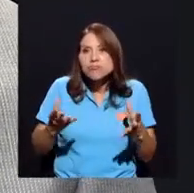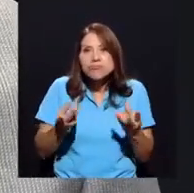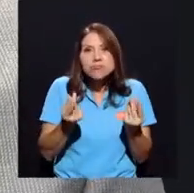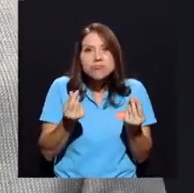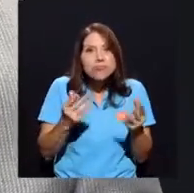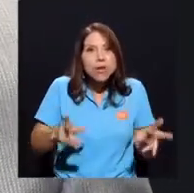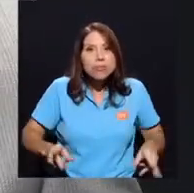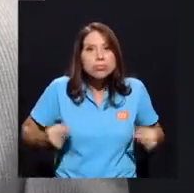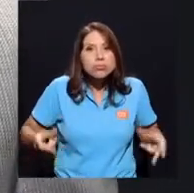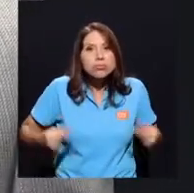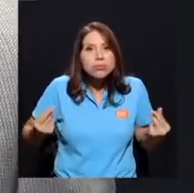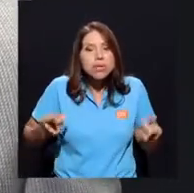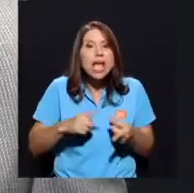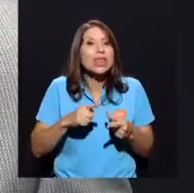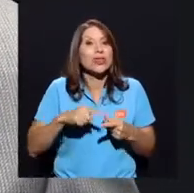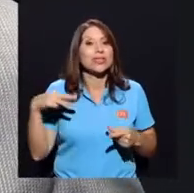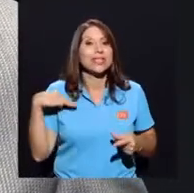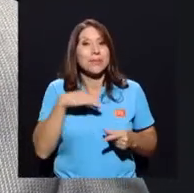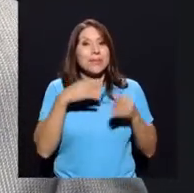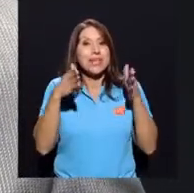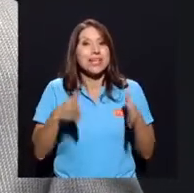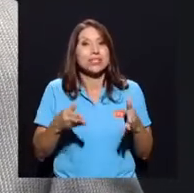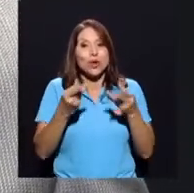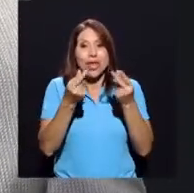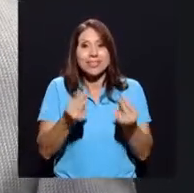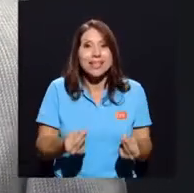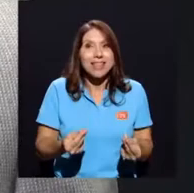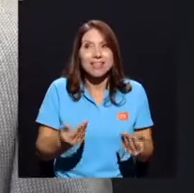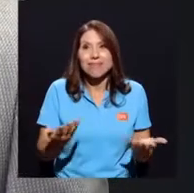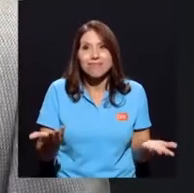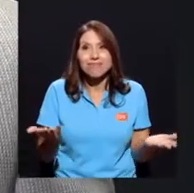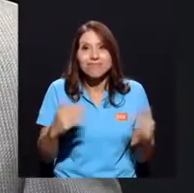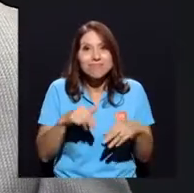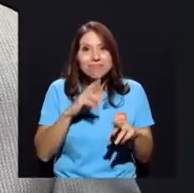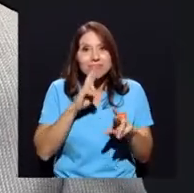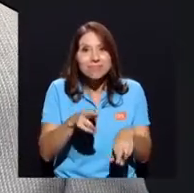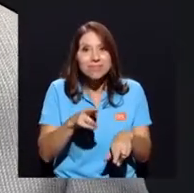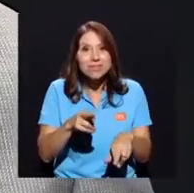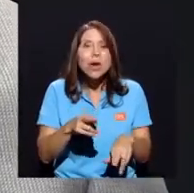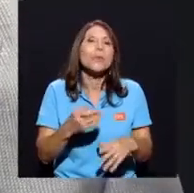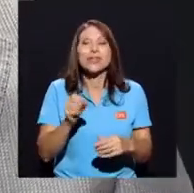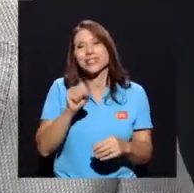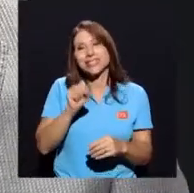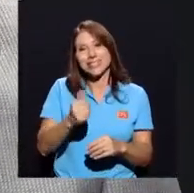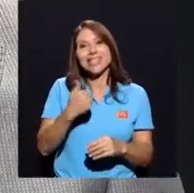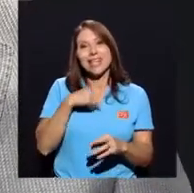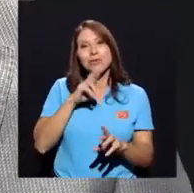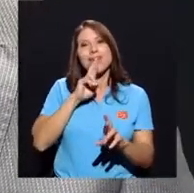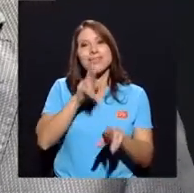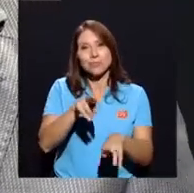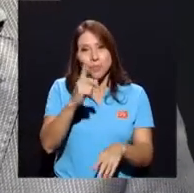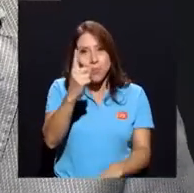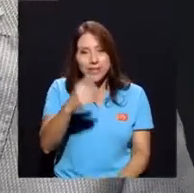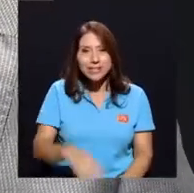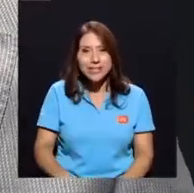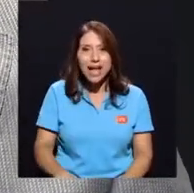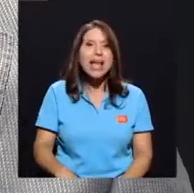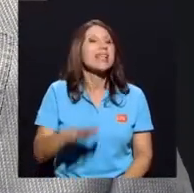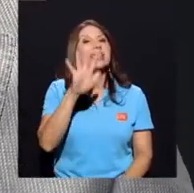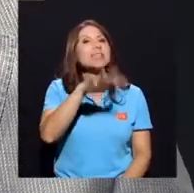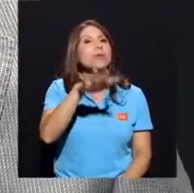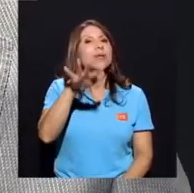hacienda se hace desea que hacen respuestas tienen la respuesta a la pregunta que se hizo cómo se está gastando el